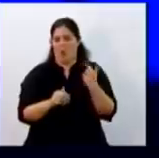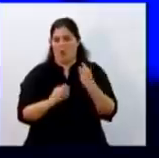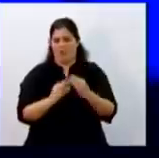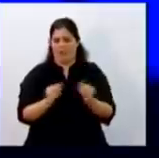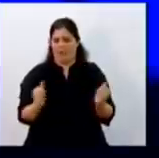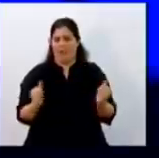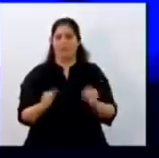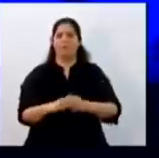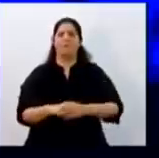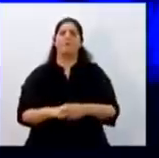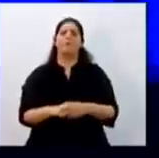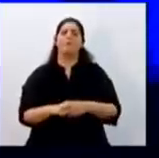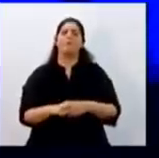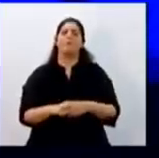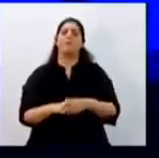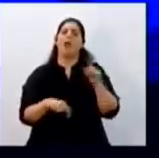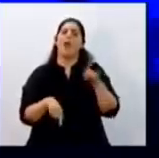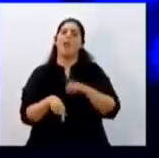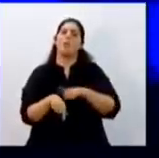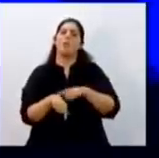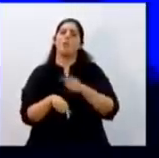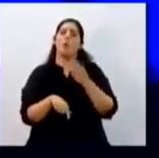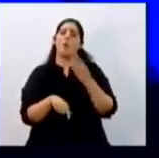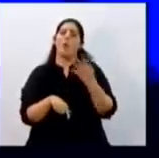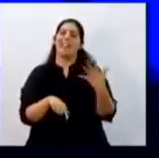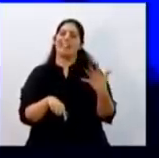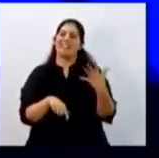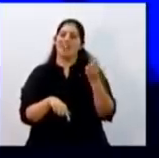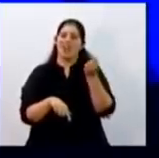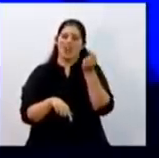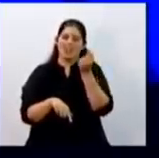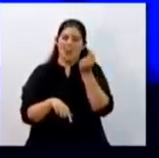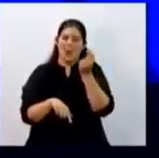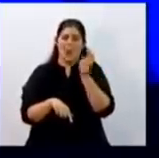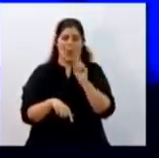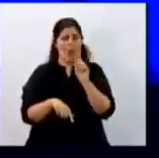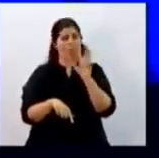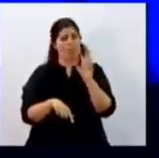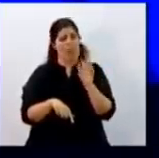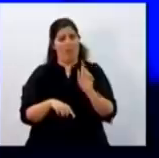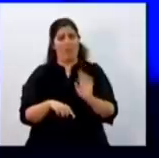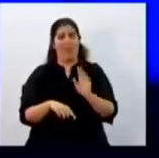segundos. El turno son 45 segundos, José Luis.